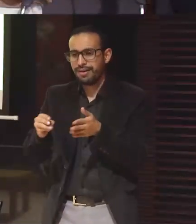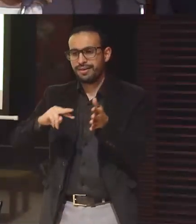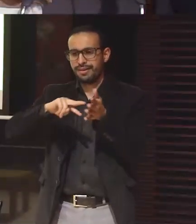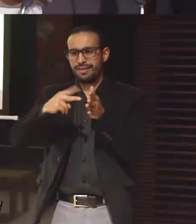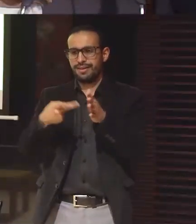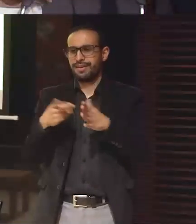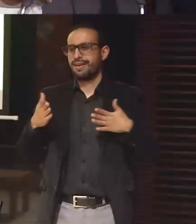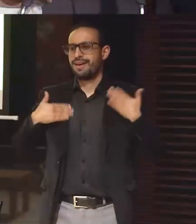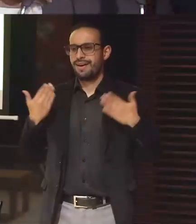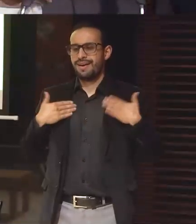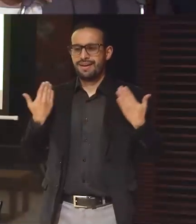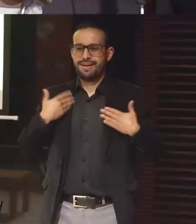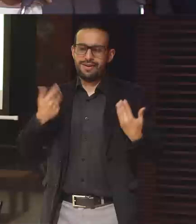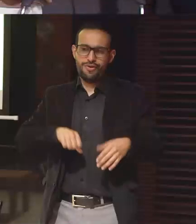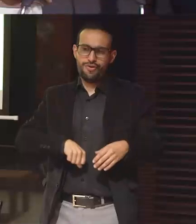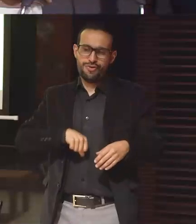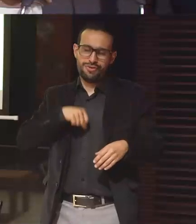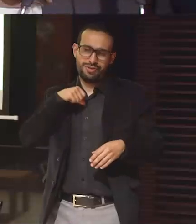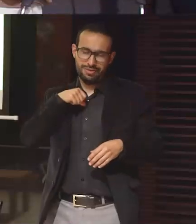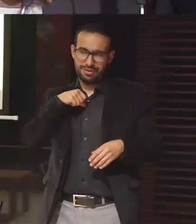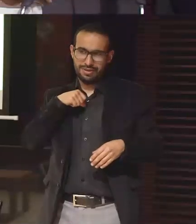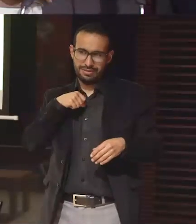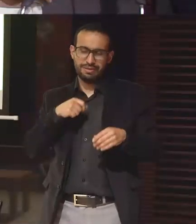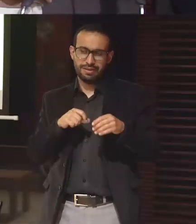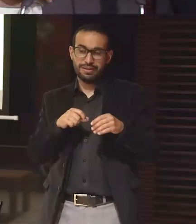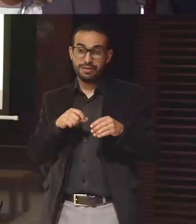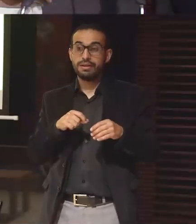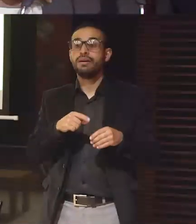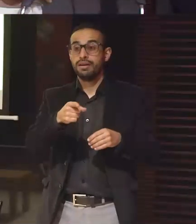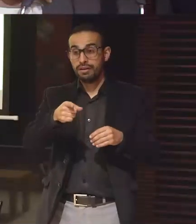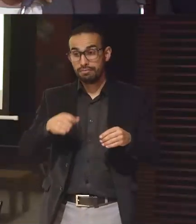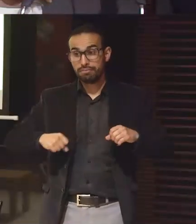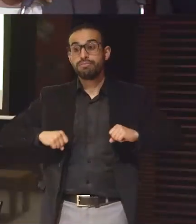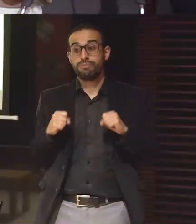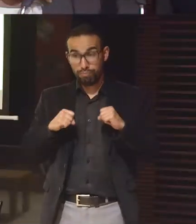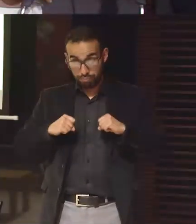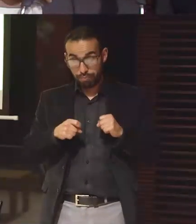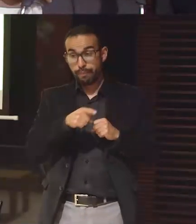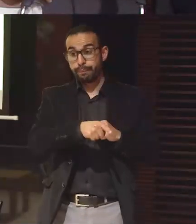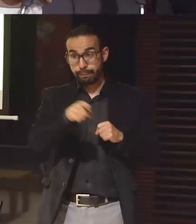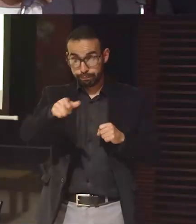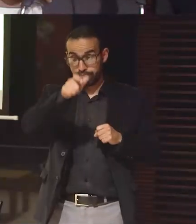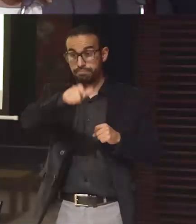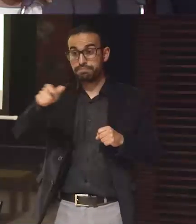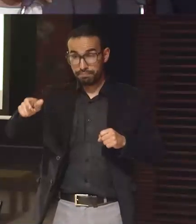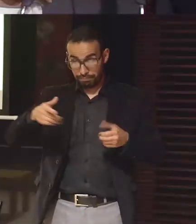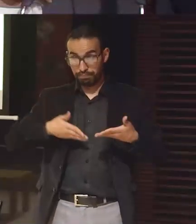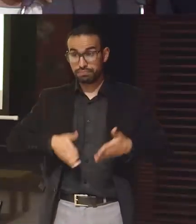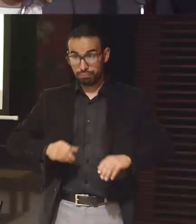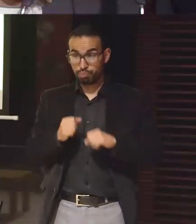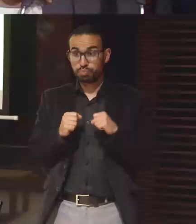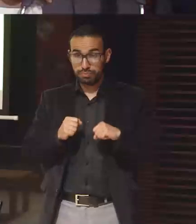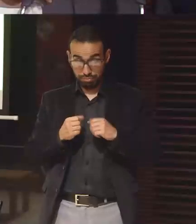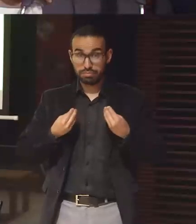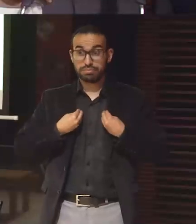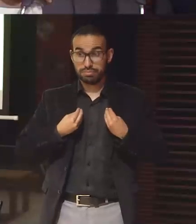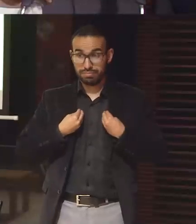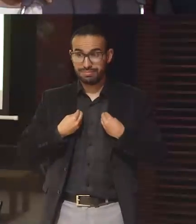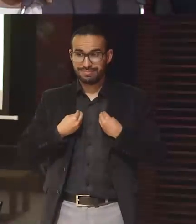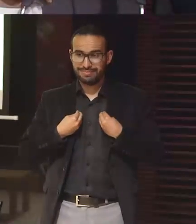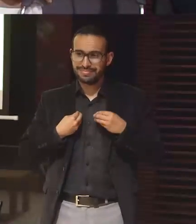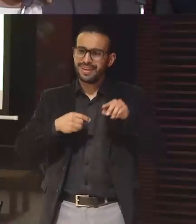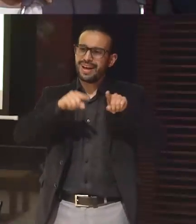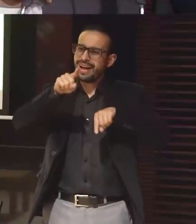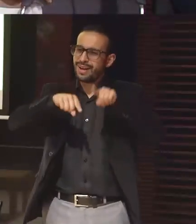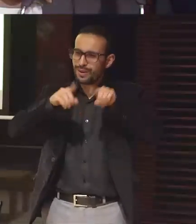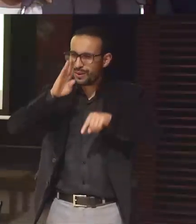orgullo. Pero Bogotá tiene bogotanos y los bogotanos no tenemos algunas costumbres como